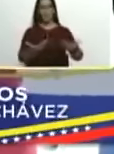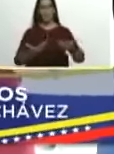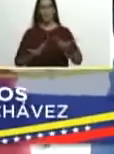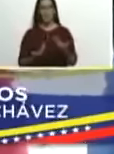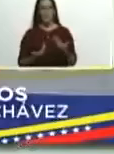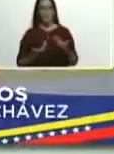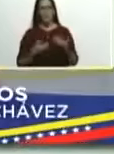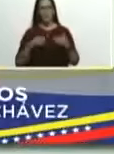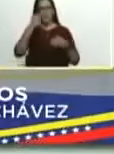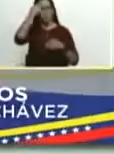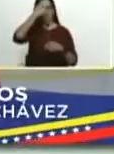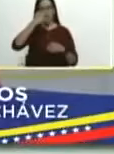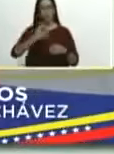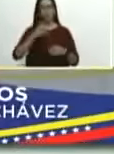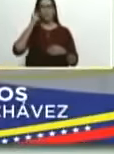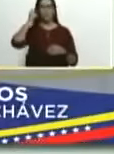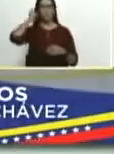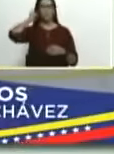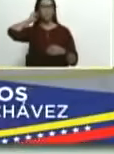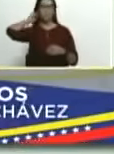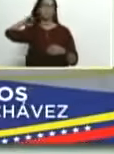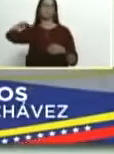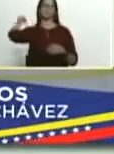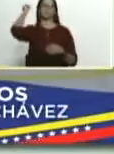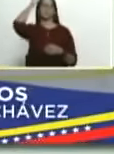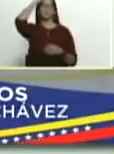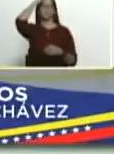del pueblo, del liderazgo de calle,